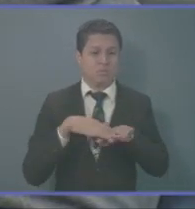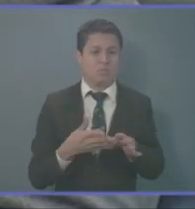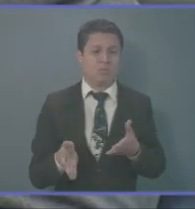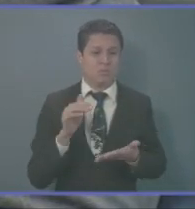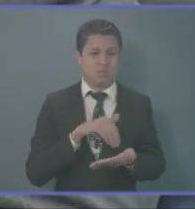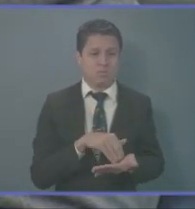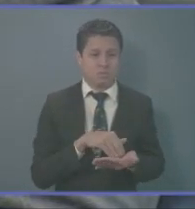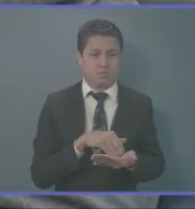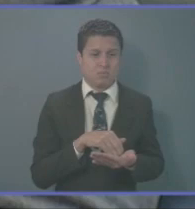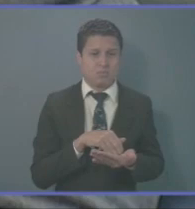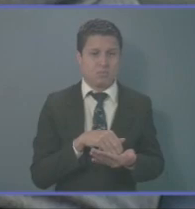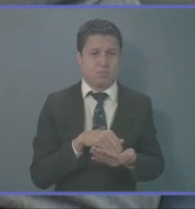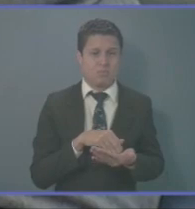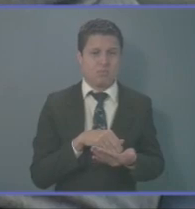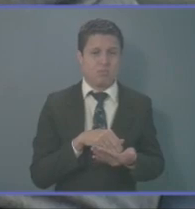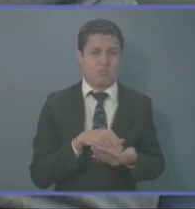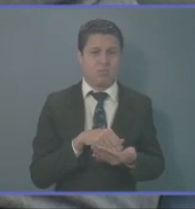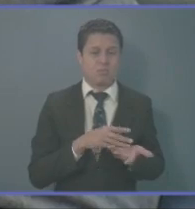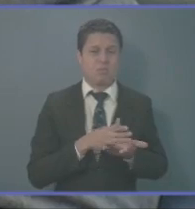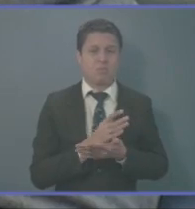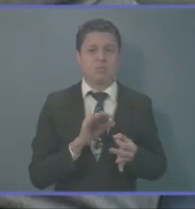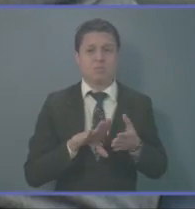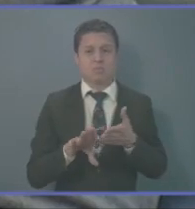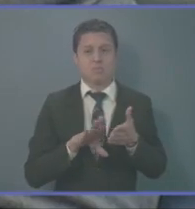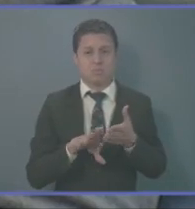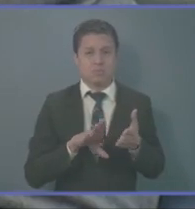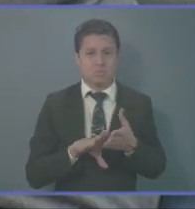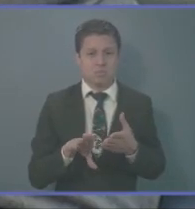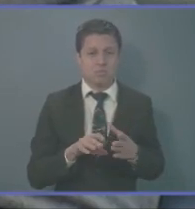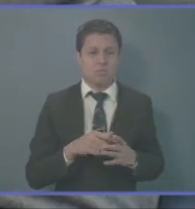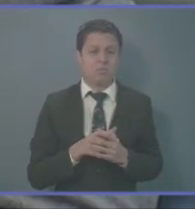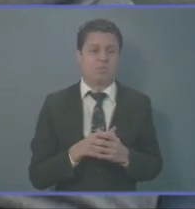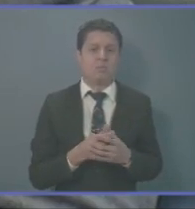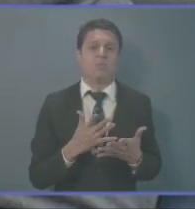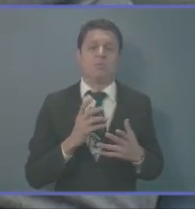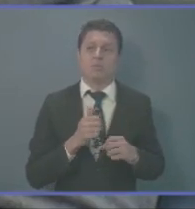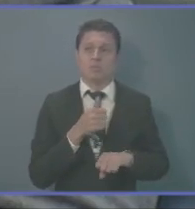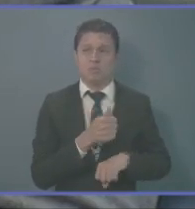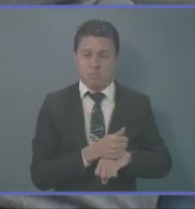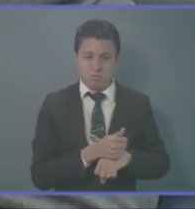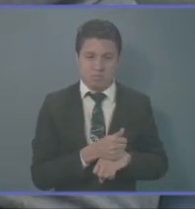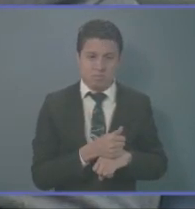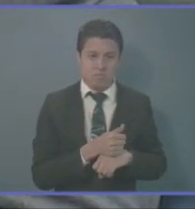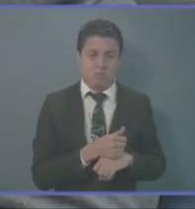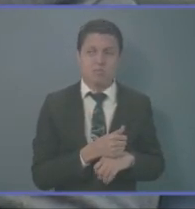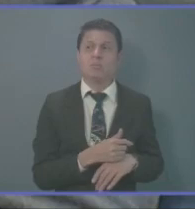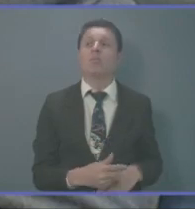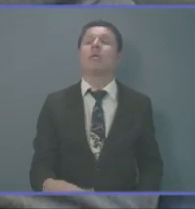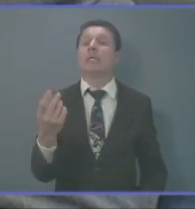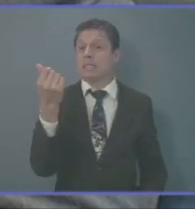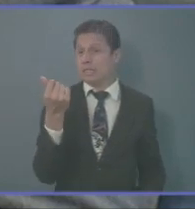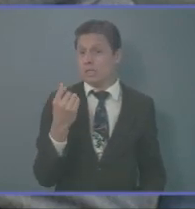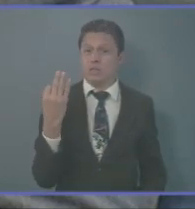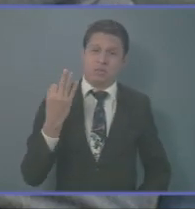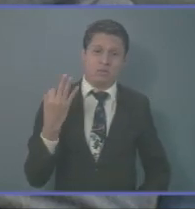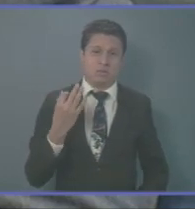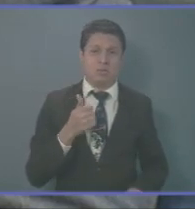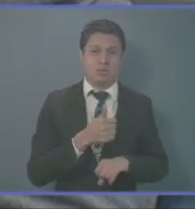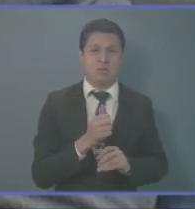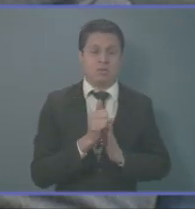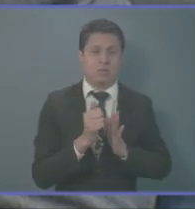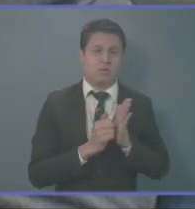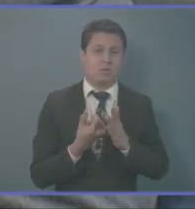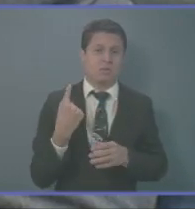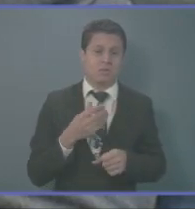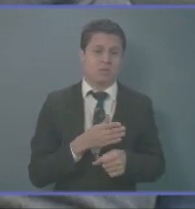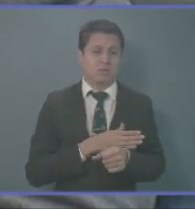Fondo Monetario Internacional mediante pagos consecutivos, conforme éste lo determine, los recursos mencionados en el artículo